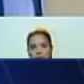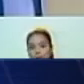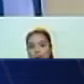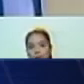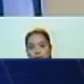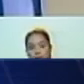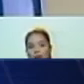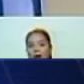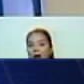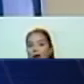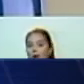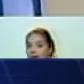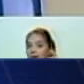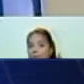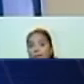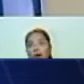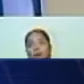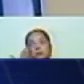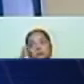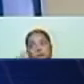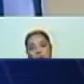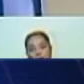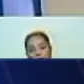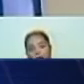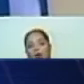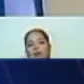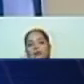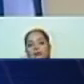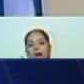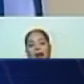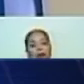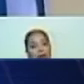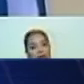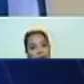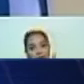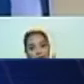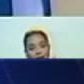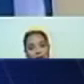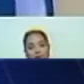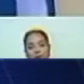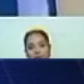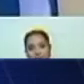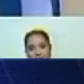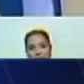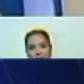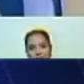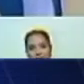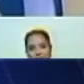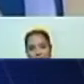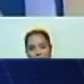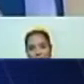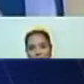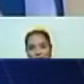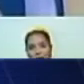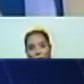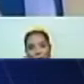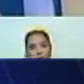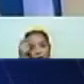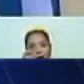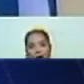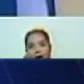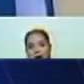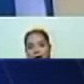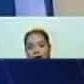cuyo líder pareciera ser, se presume que pudo ser o es el diputado Germán